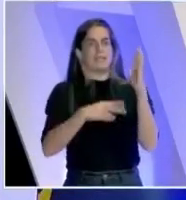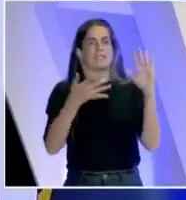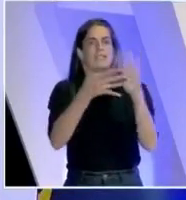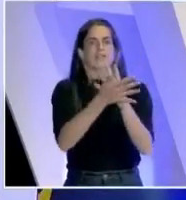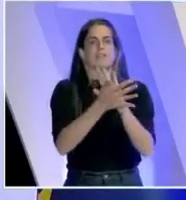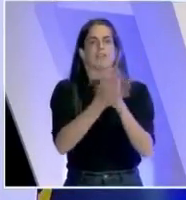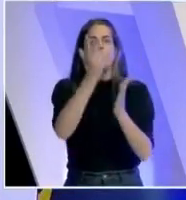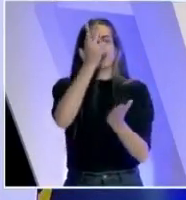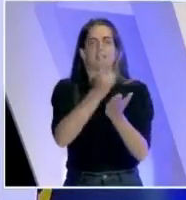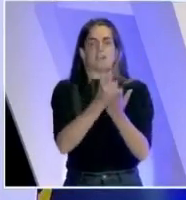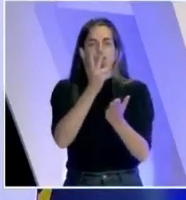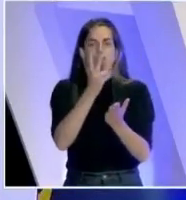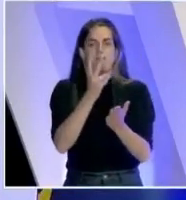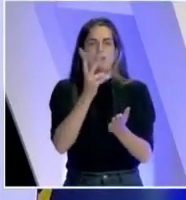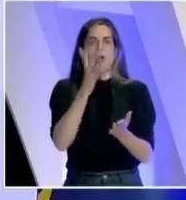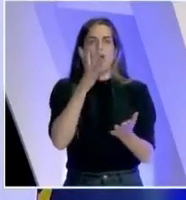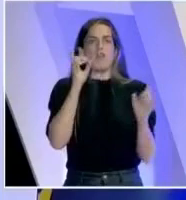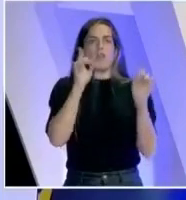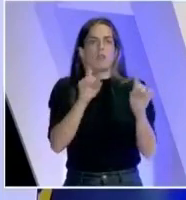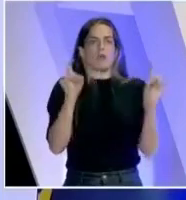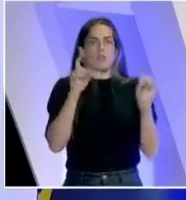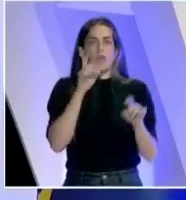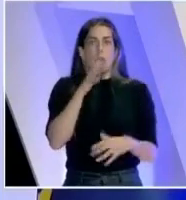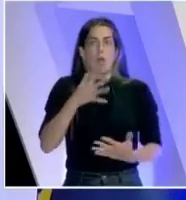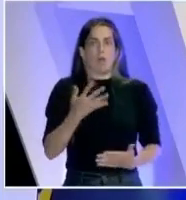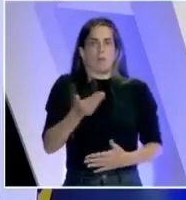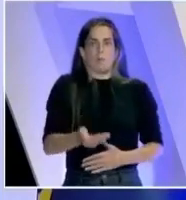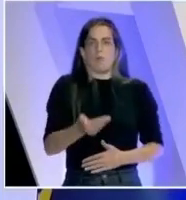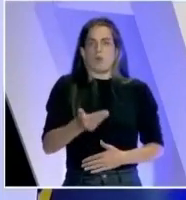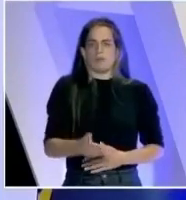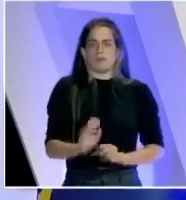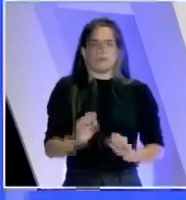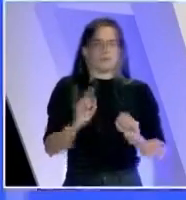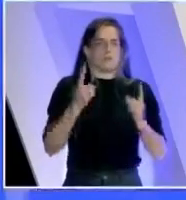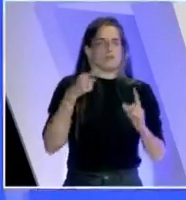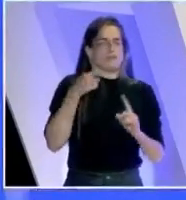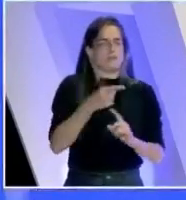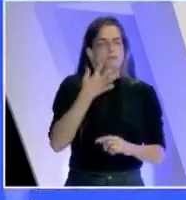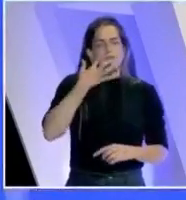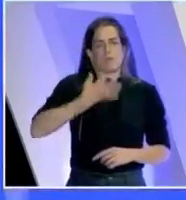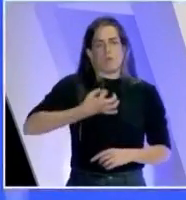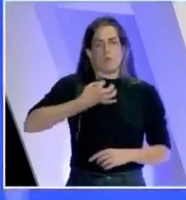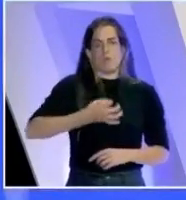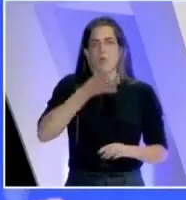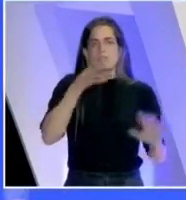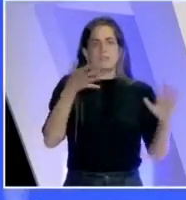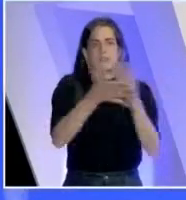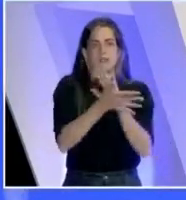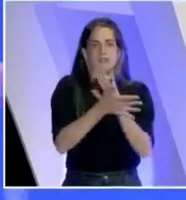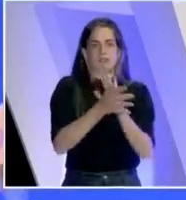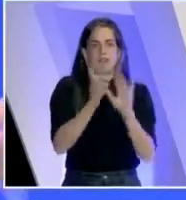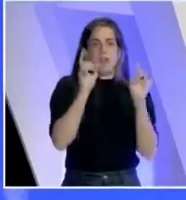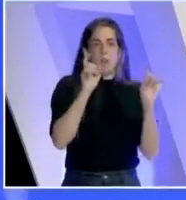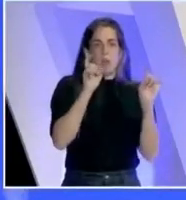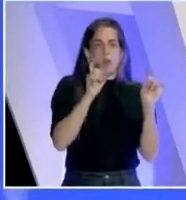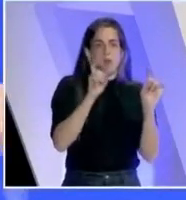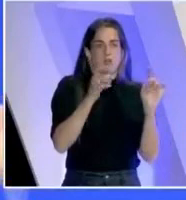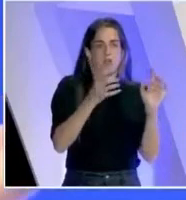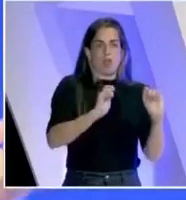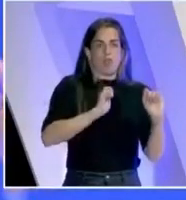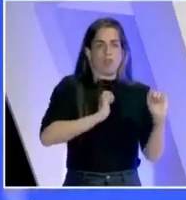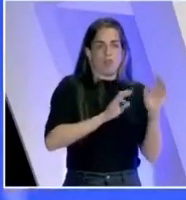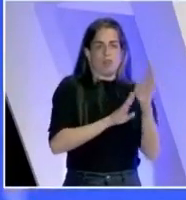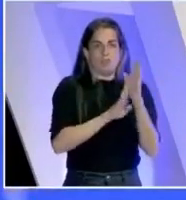educativo. Probablemente el más importante de todos, ya que es la clave de bóveda de todo lo demás. El desarrollo económico,